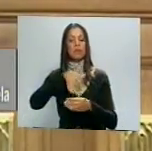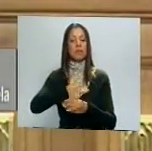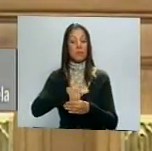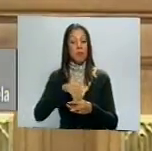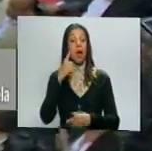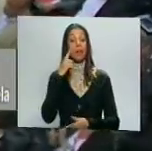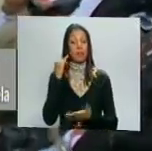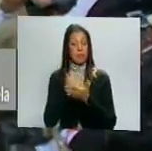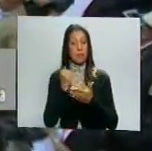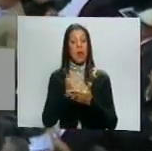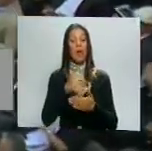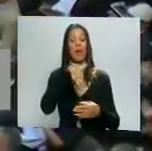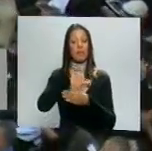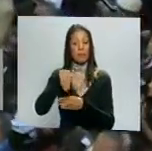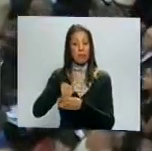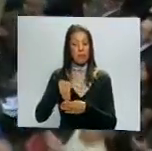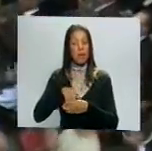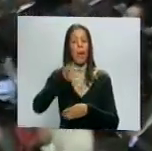vio el mundo.